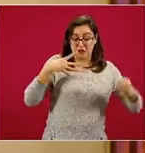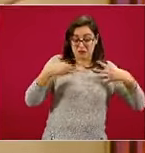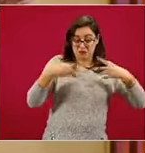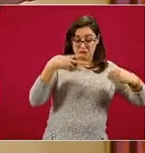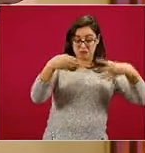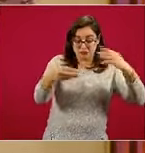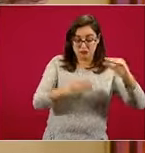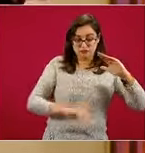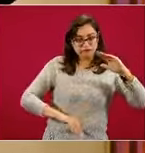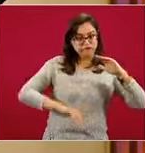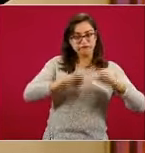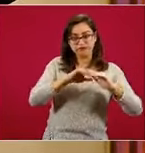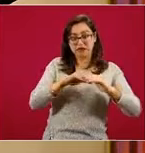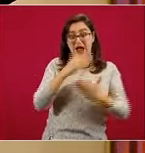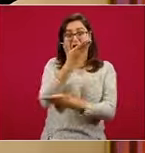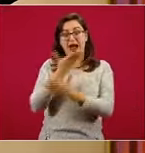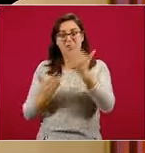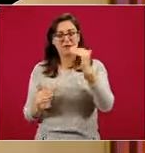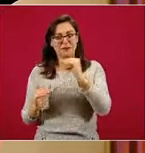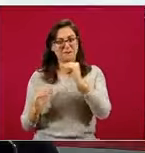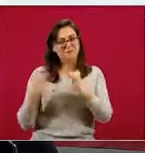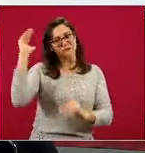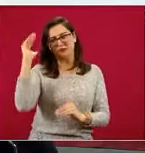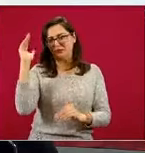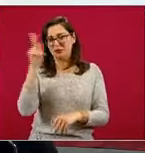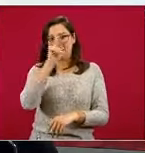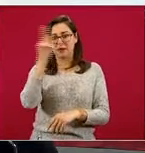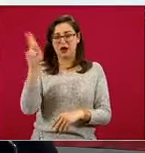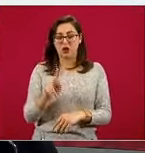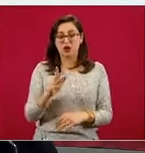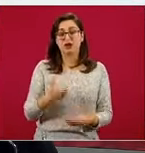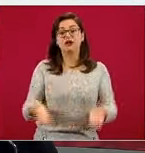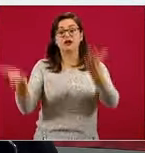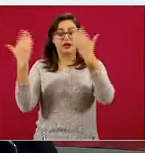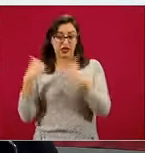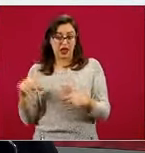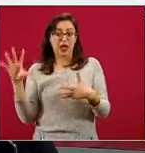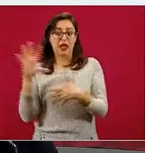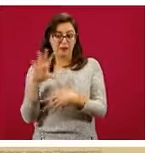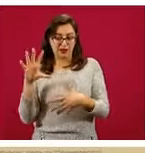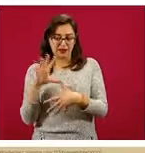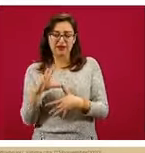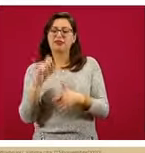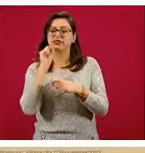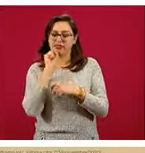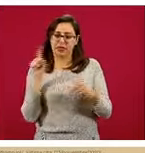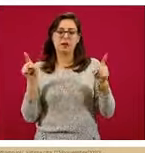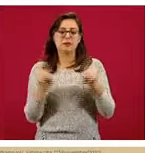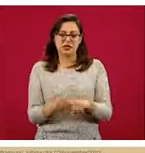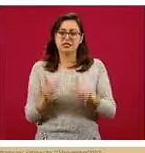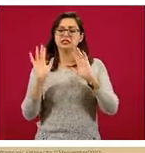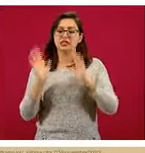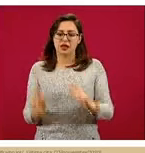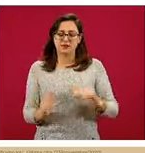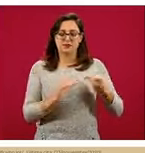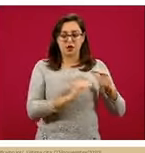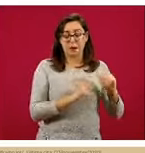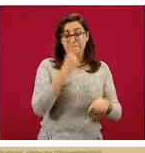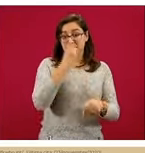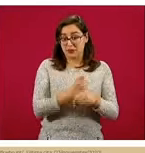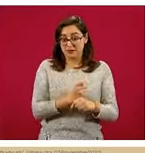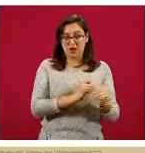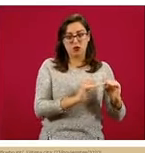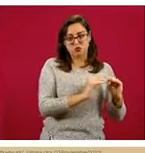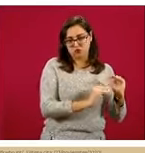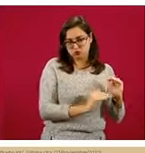meses de este año. Y vemos cómo el continente americano ya también supera su primera ola o su primer